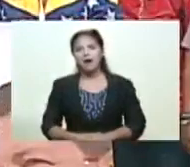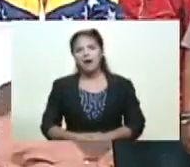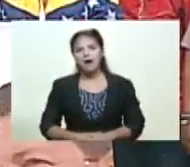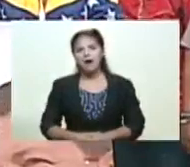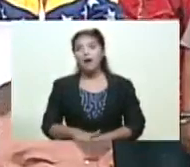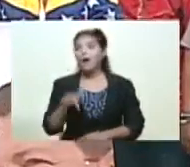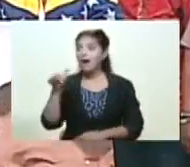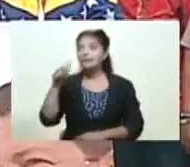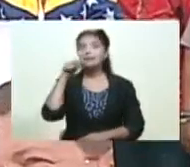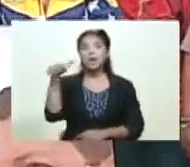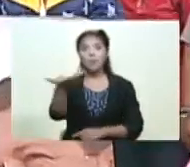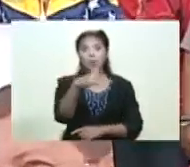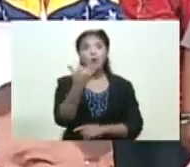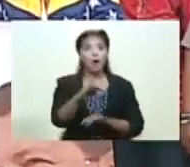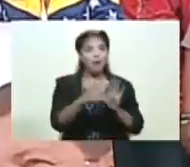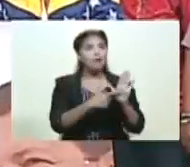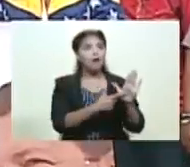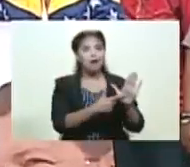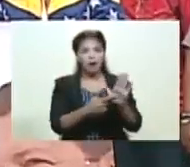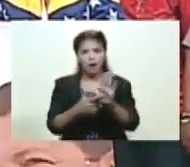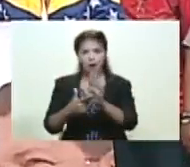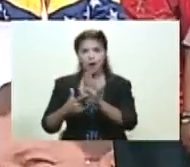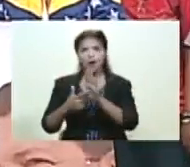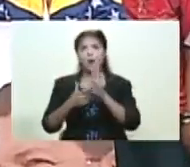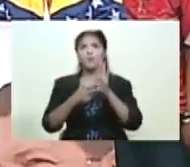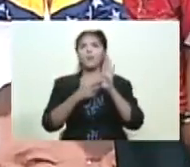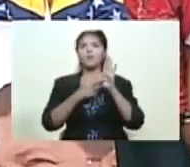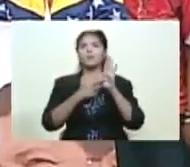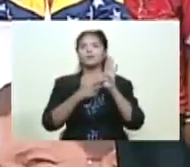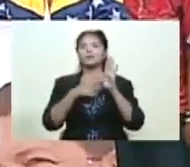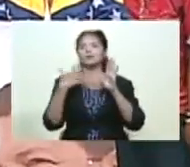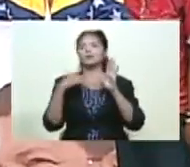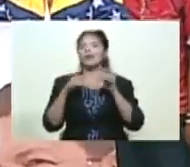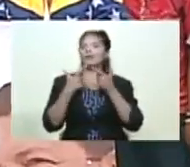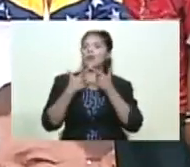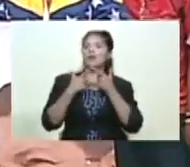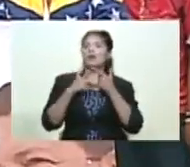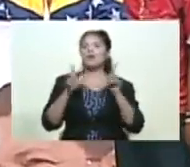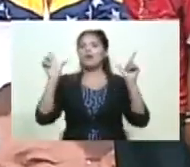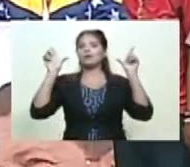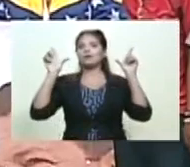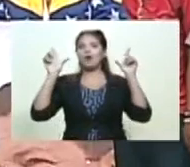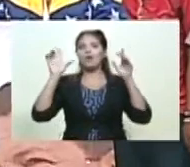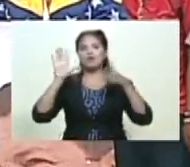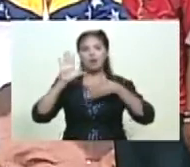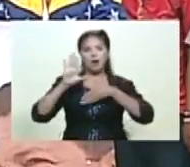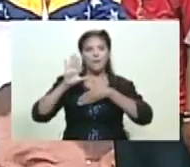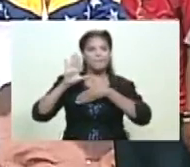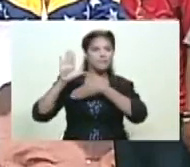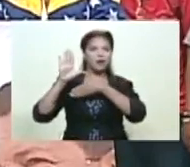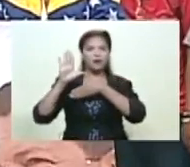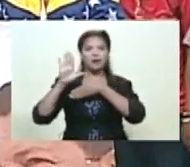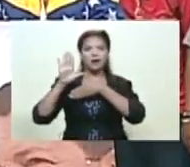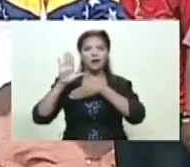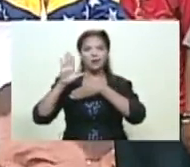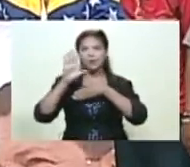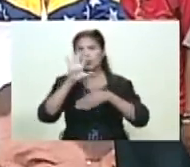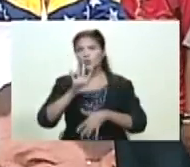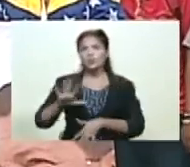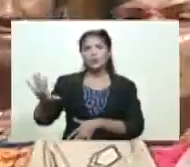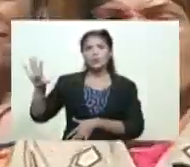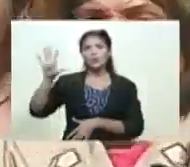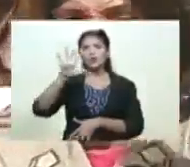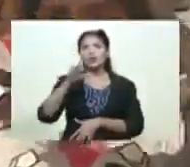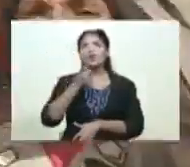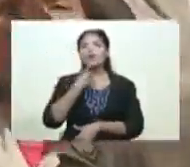Este pueblo tiene el ejemplo de los libertadores de esta patria americana, de nuestra América, como